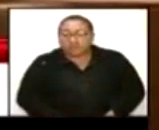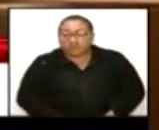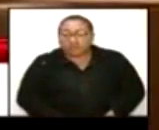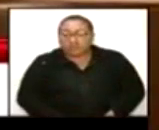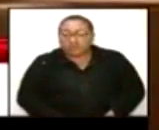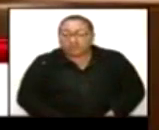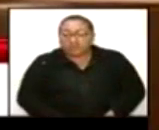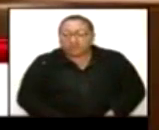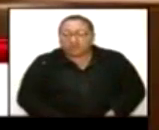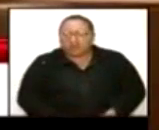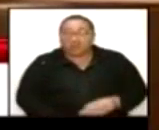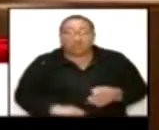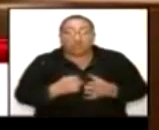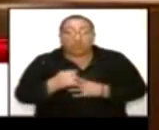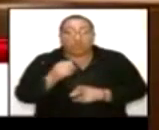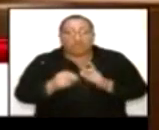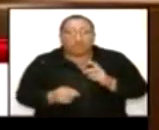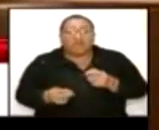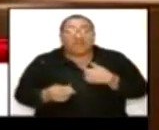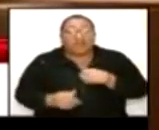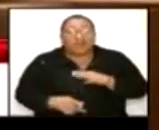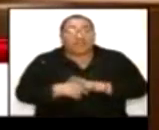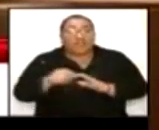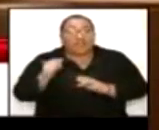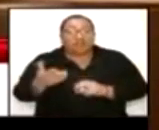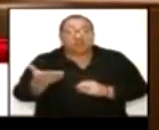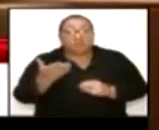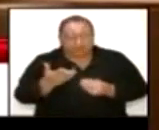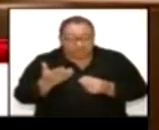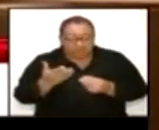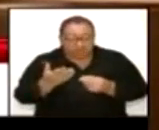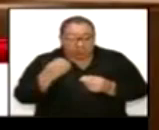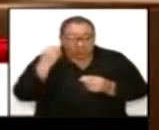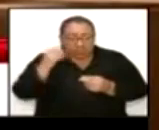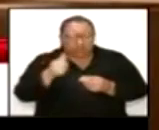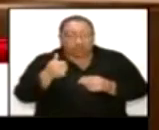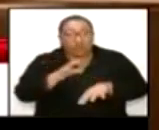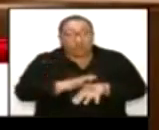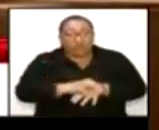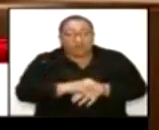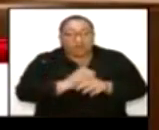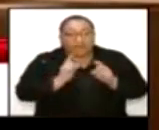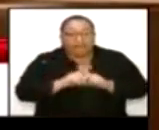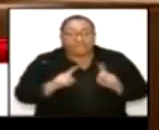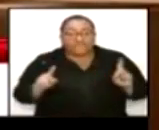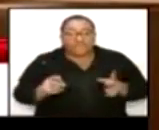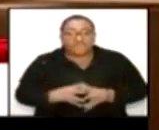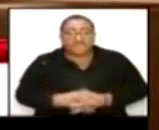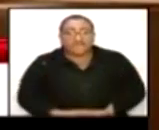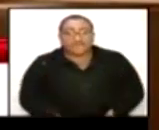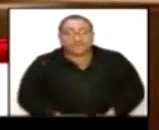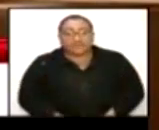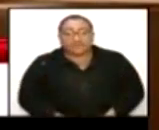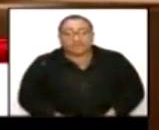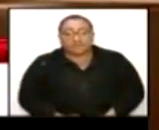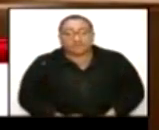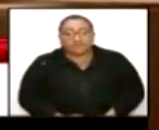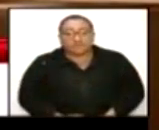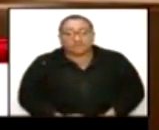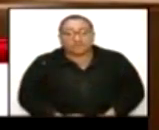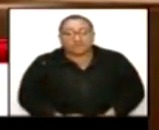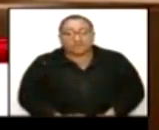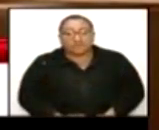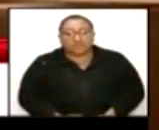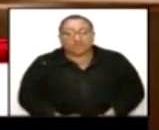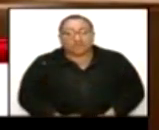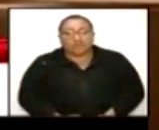toda persona tiene derecho a solicitar la opinión de otro médico, distinto a los que el establecimiento de salud